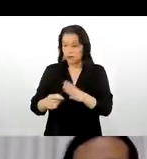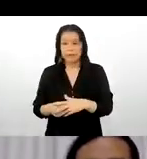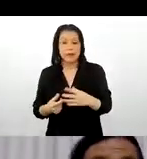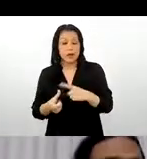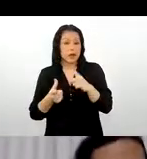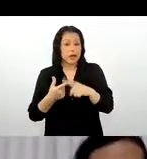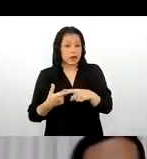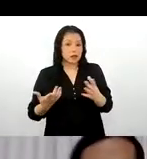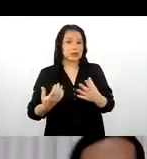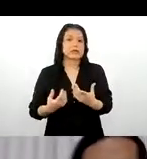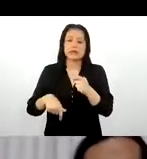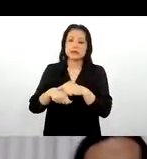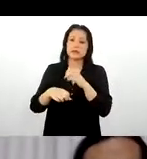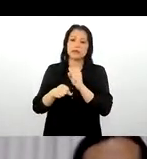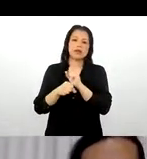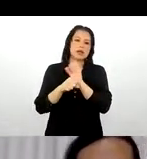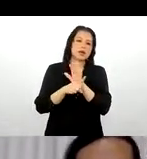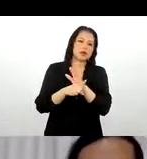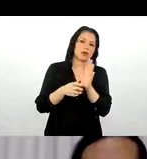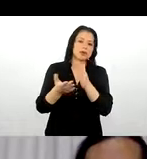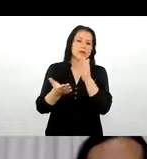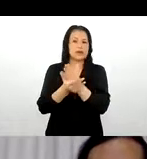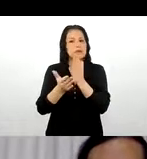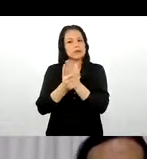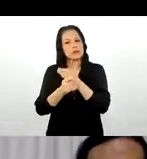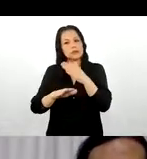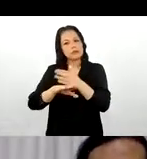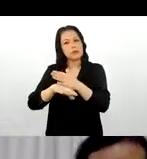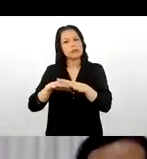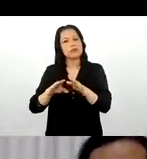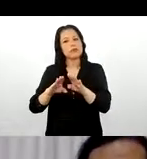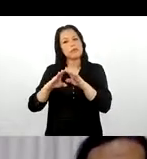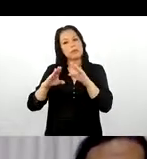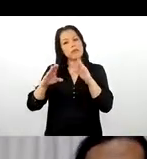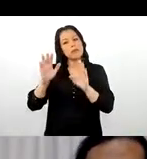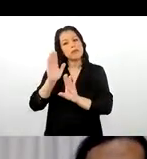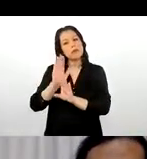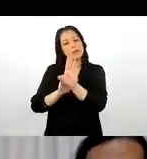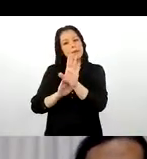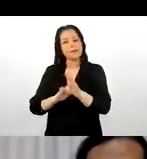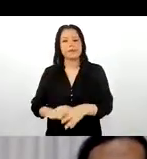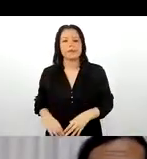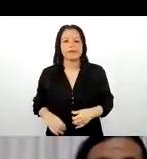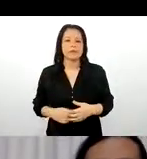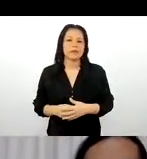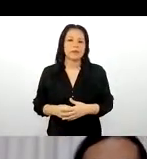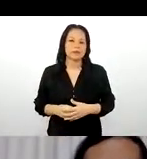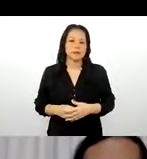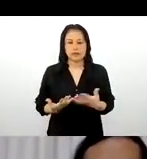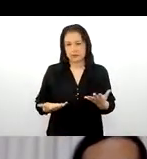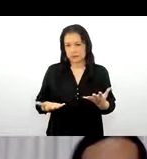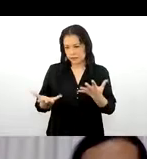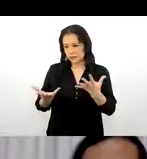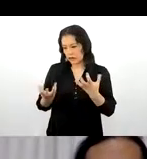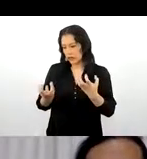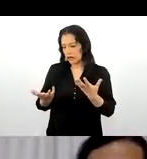COVID, bueno, que todavía no lo hemos atravesado, estamos saliendo de ellas, estamos, pues, desde ya contamos